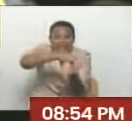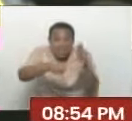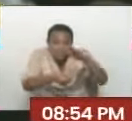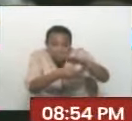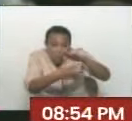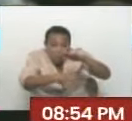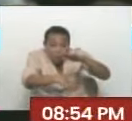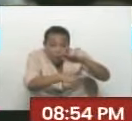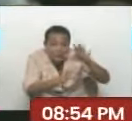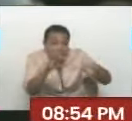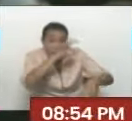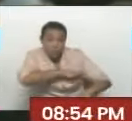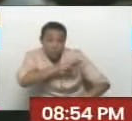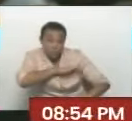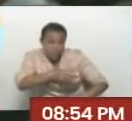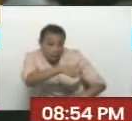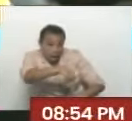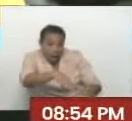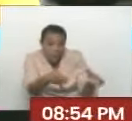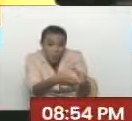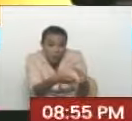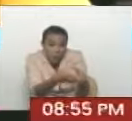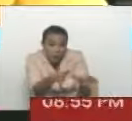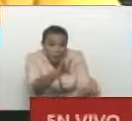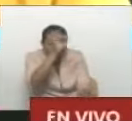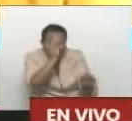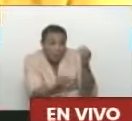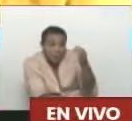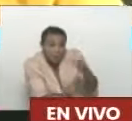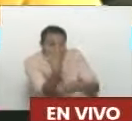desarrollo social y territorial, viene a jugar un